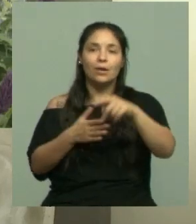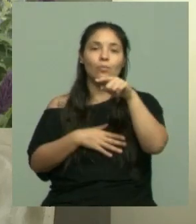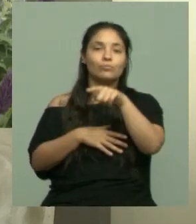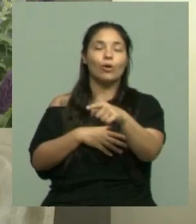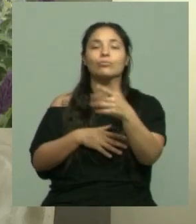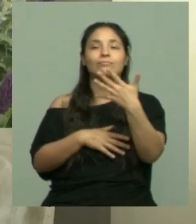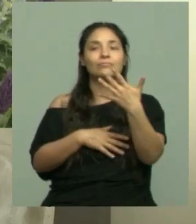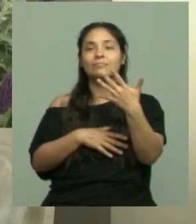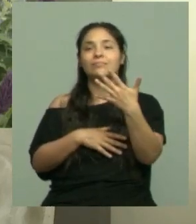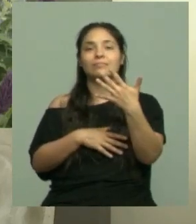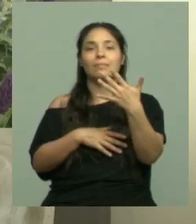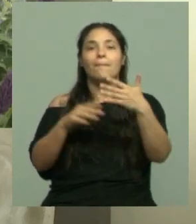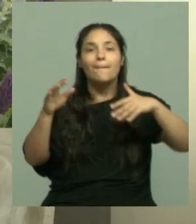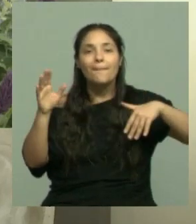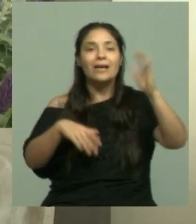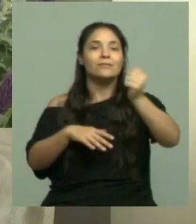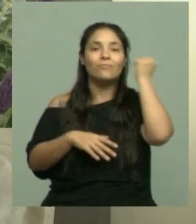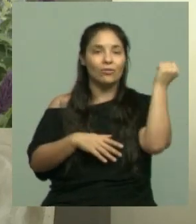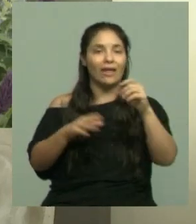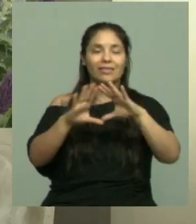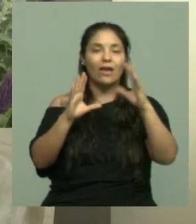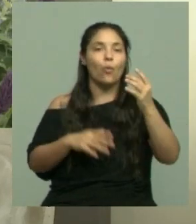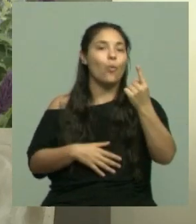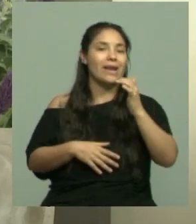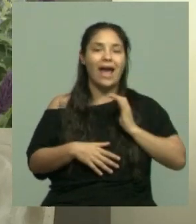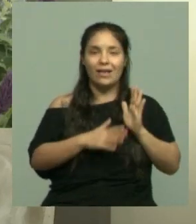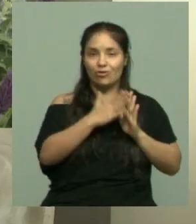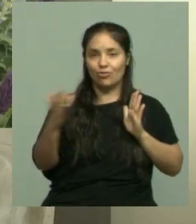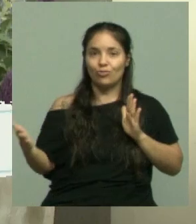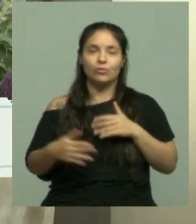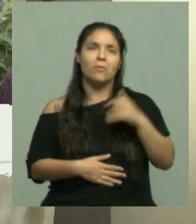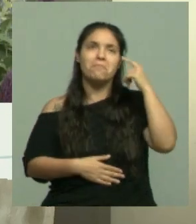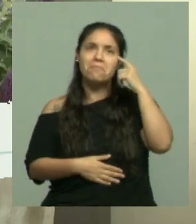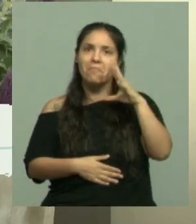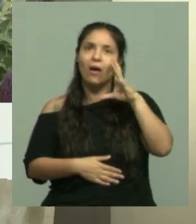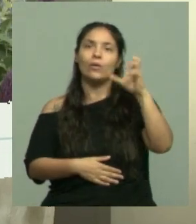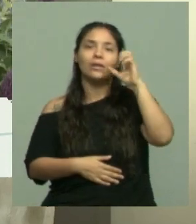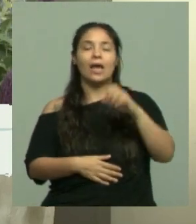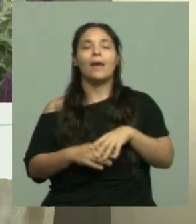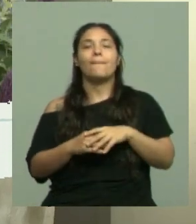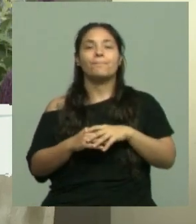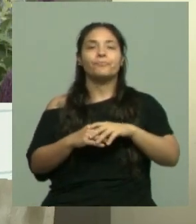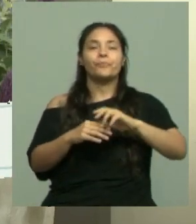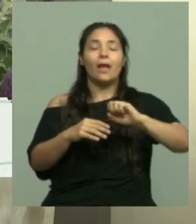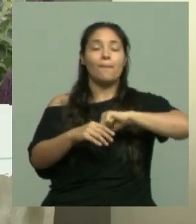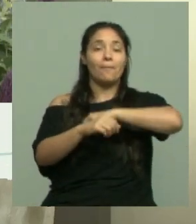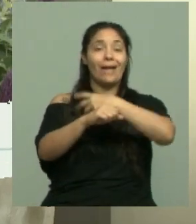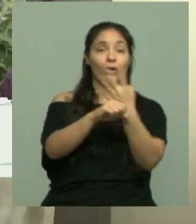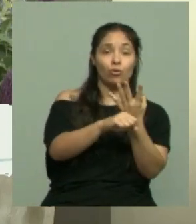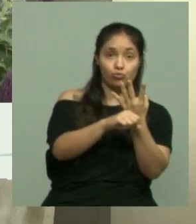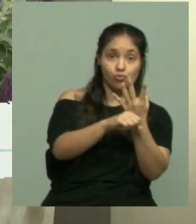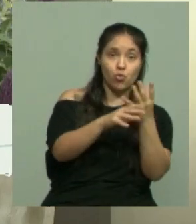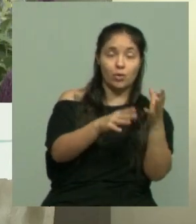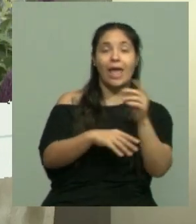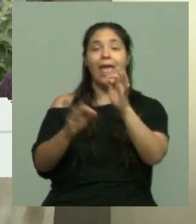entendés han sido los temas importantes del año. A mí se me ocurre pensar el acuerdo Unión Europea-Mercosur, que se celebró hace muy